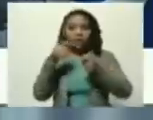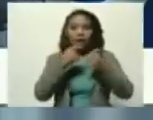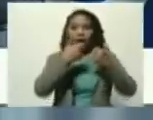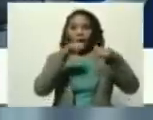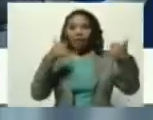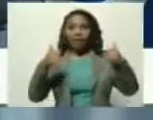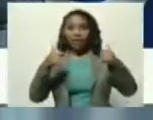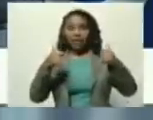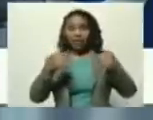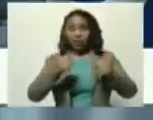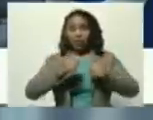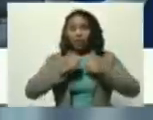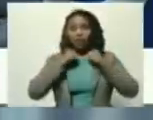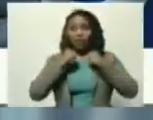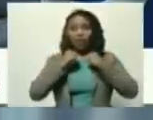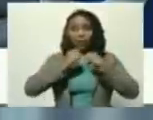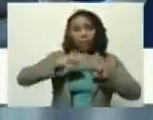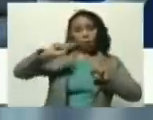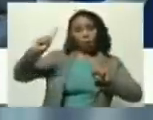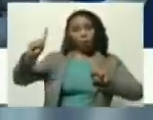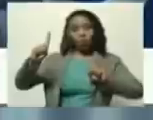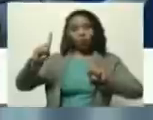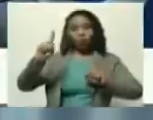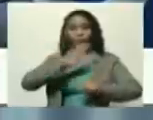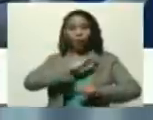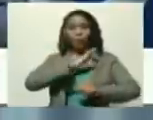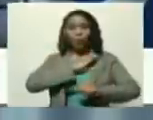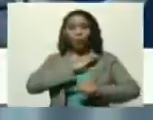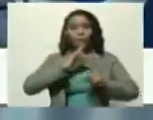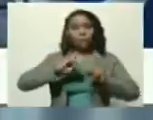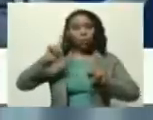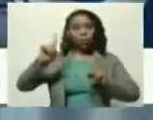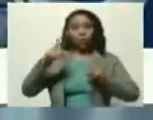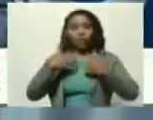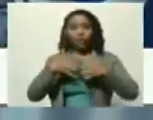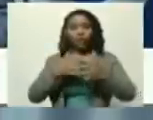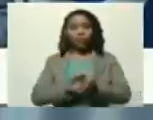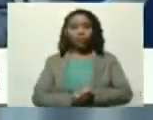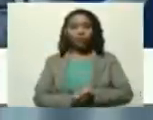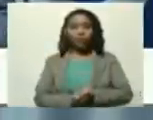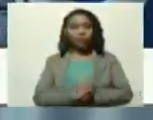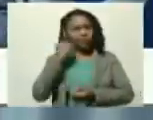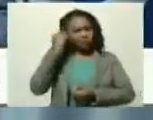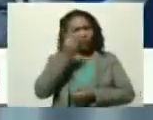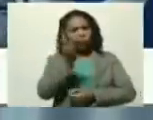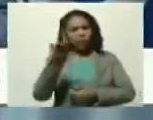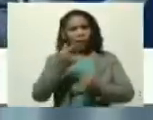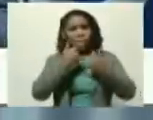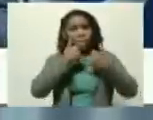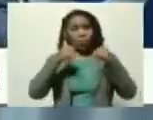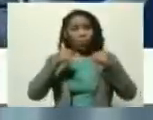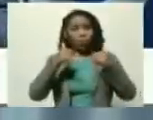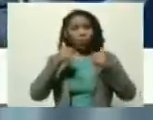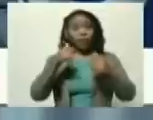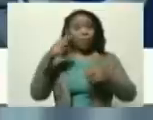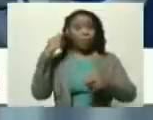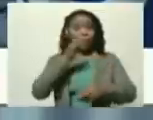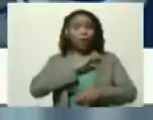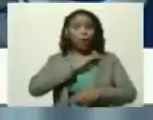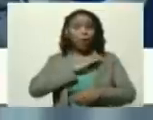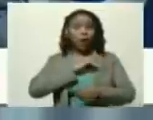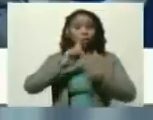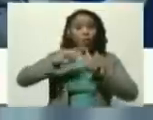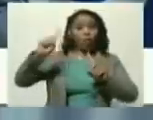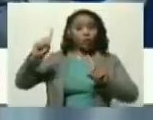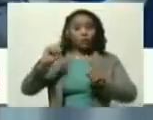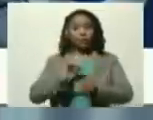alta tensión perteneciente a Corpolec. Imagínense ustedes, cableado de alta tensión perteneciente a